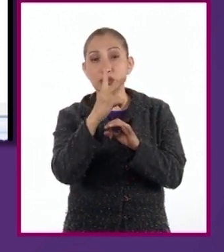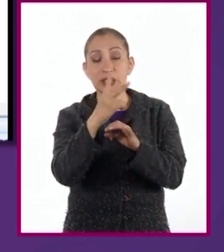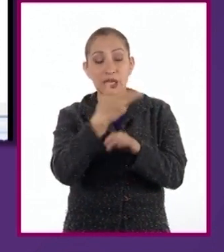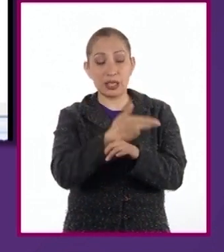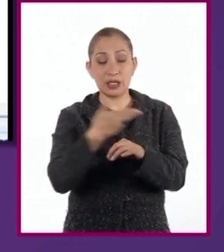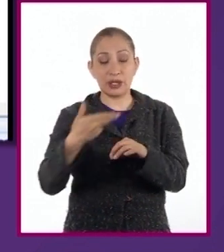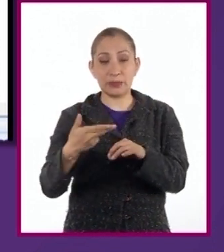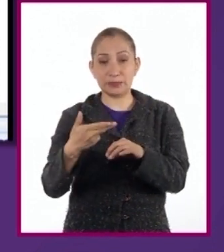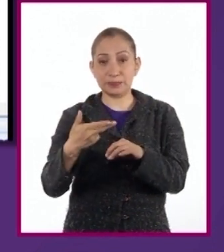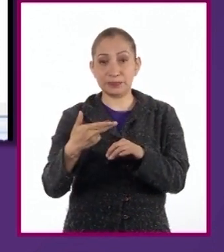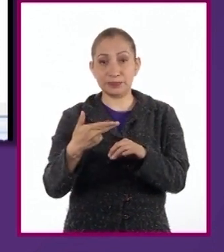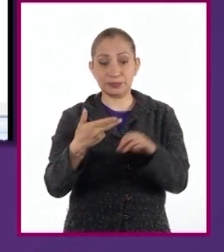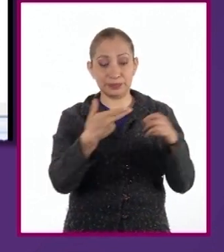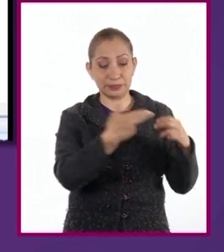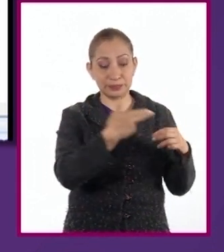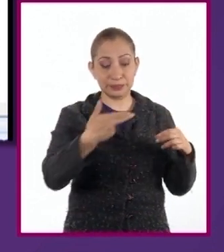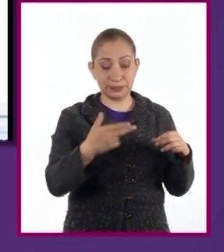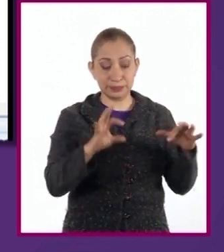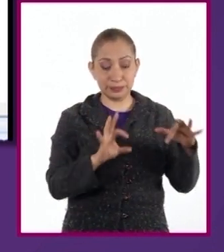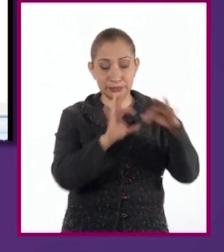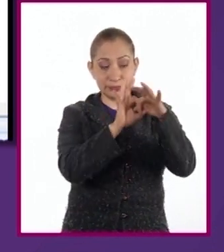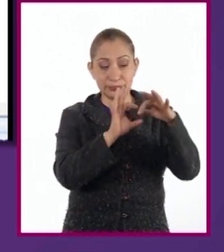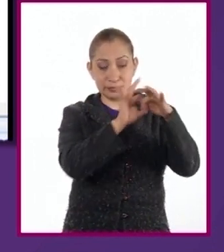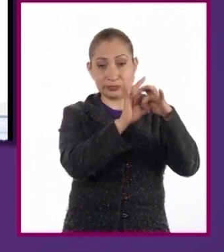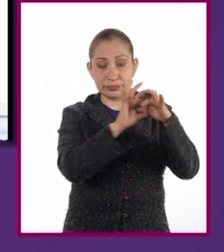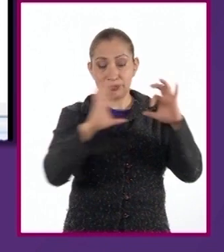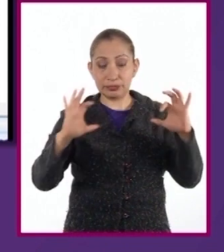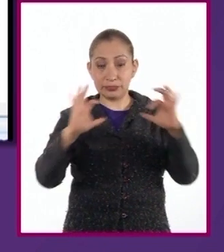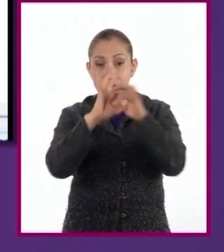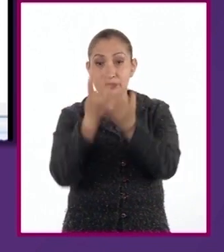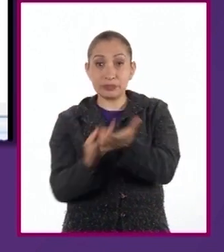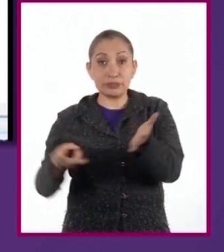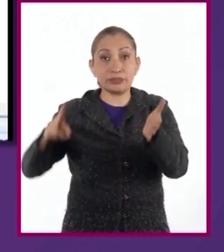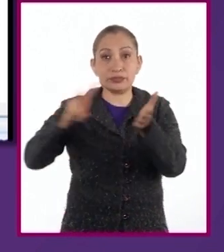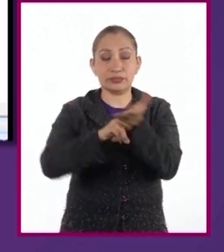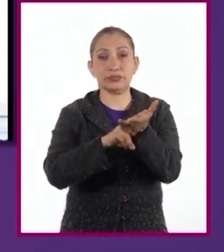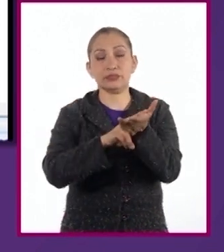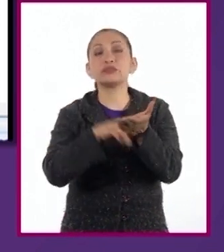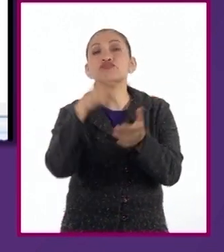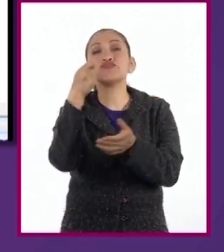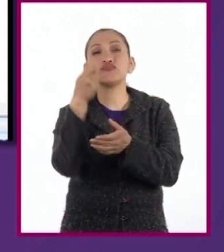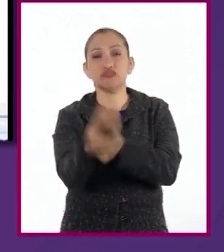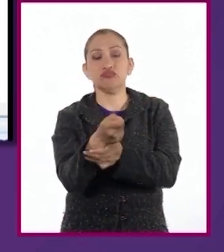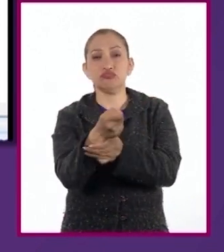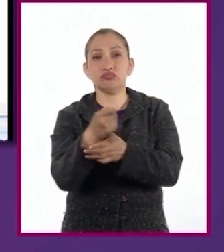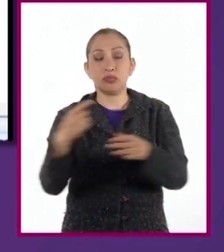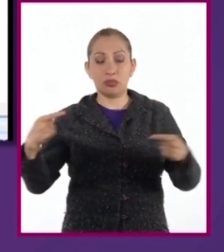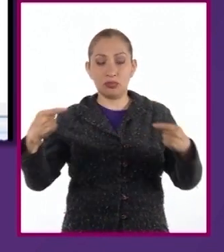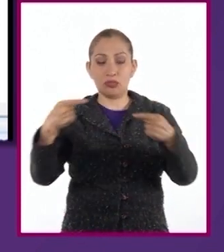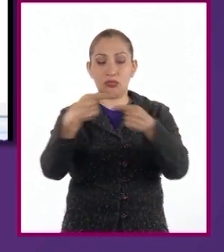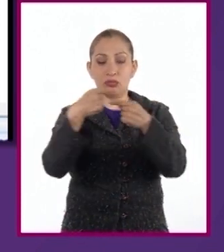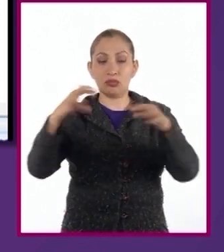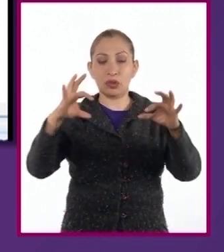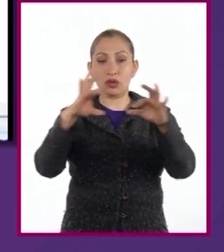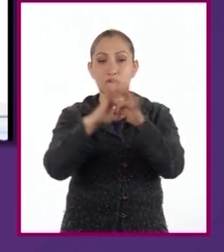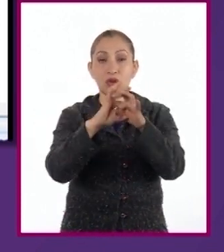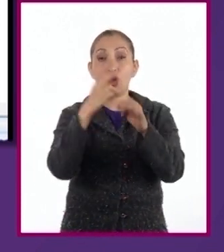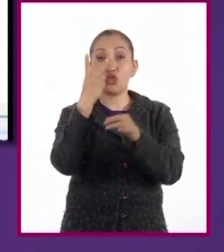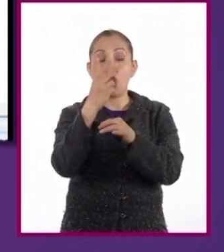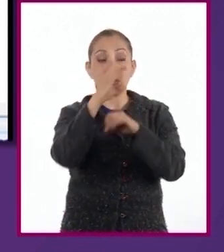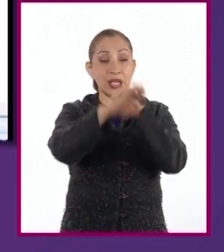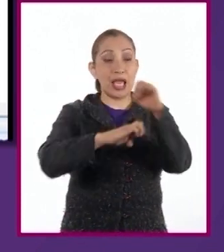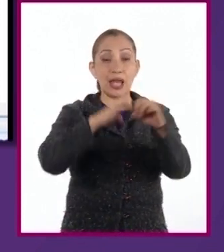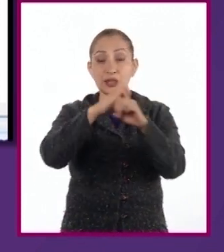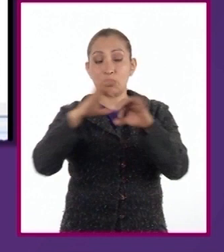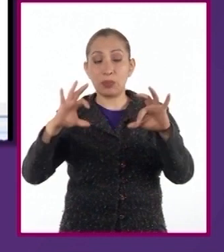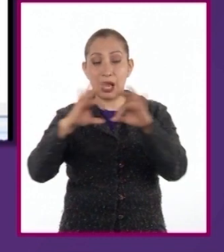hidrógeno y luego entre ellos con un enlace doble. Es decir, comparten 2 pares de electrones